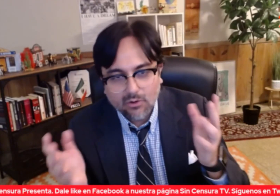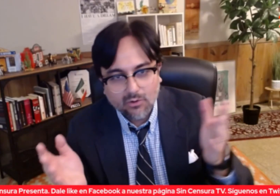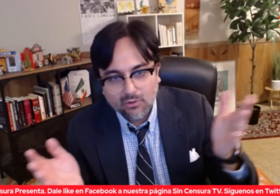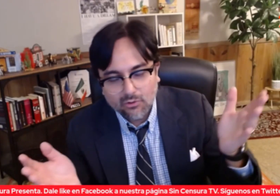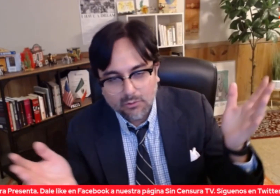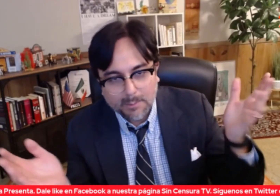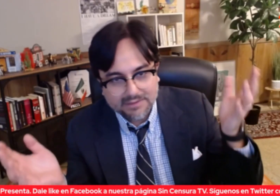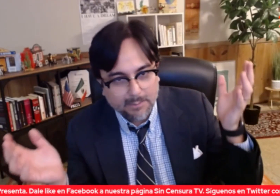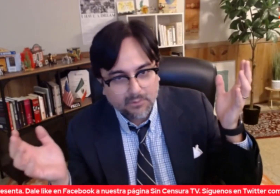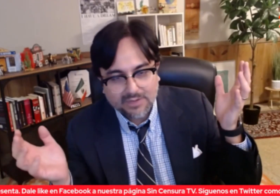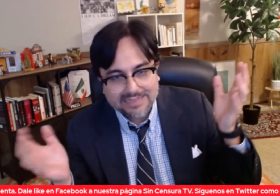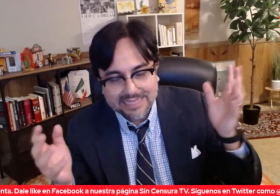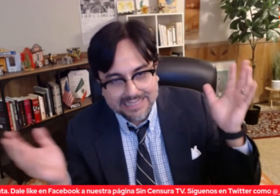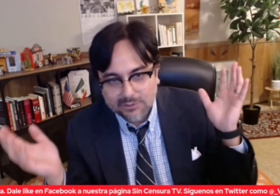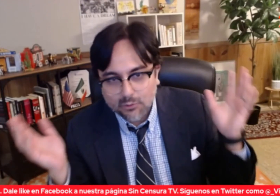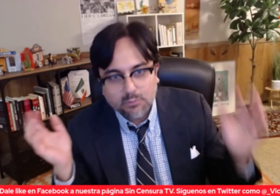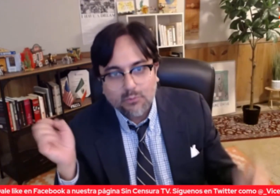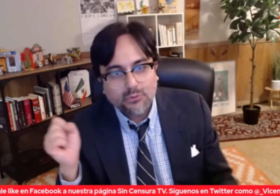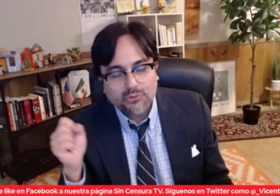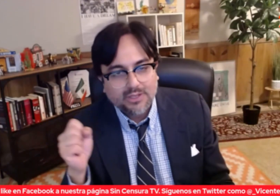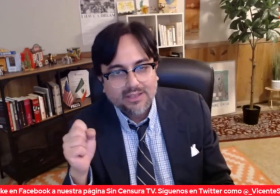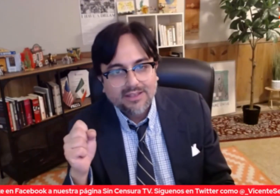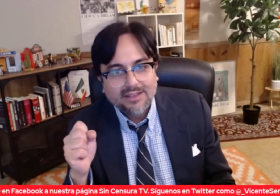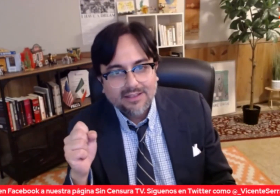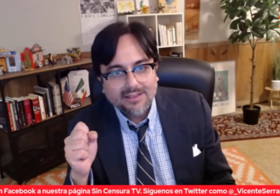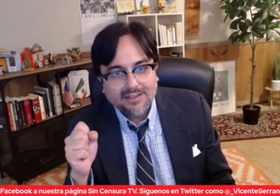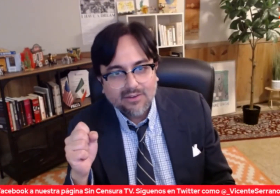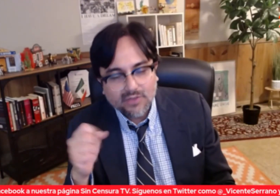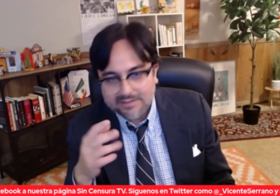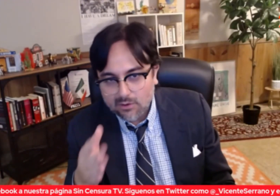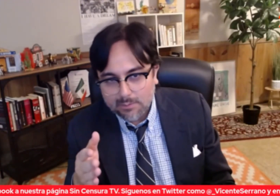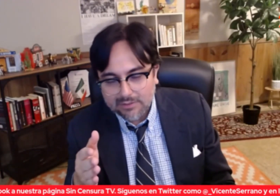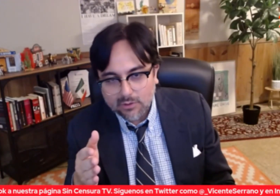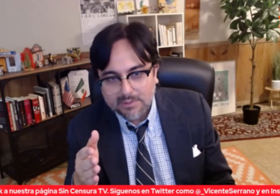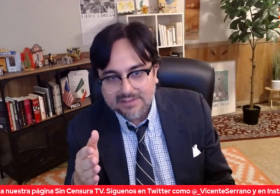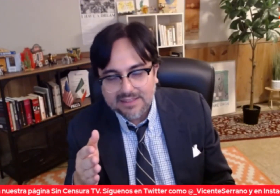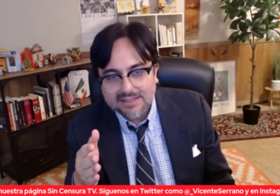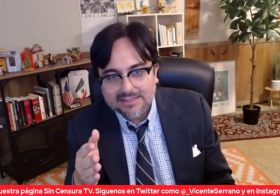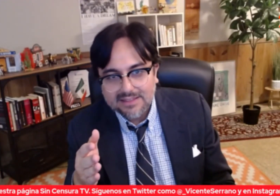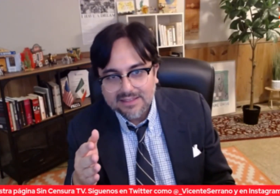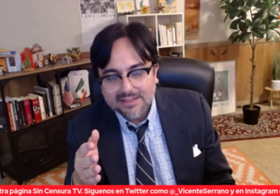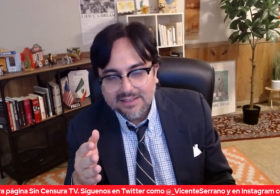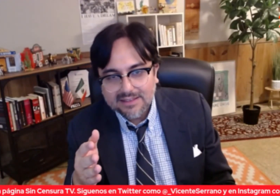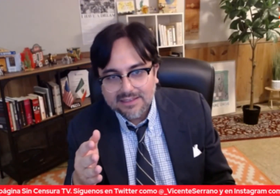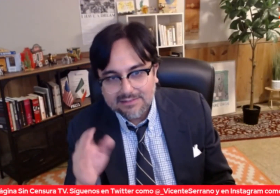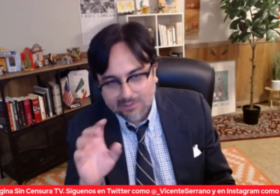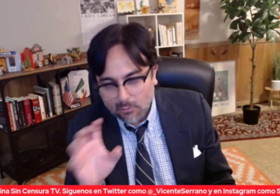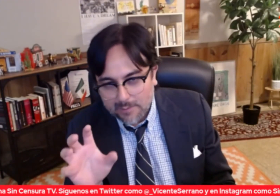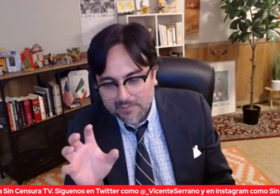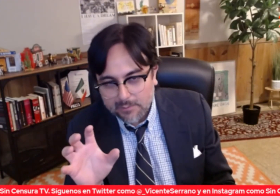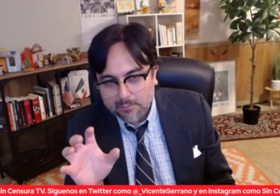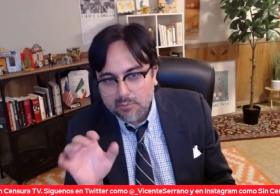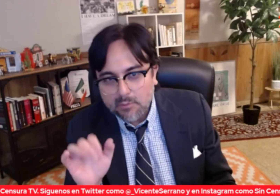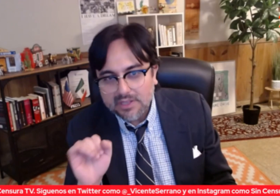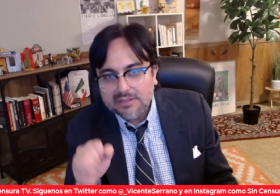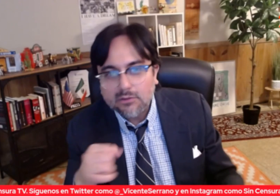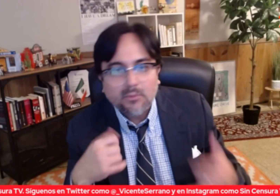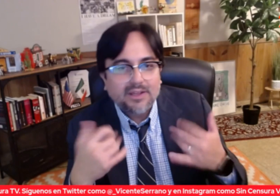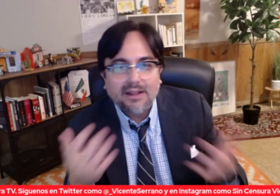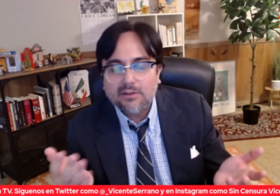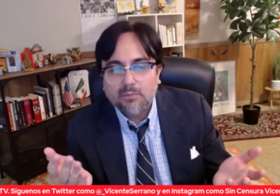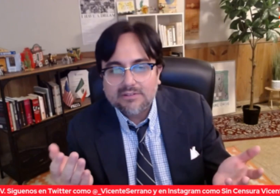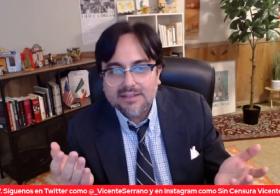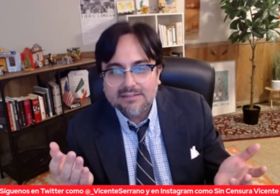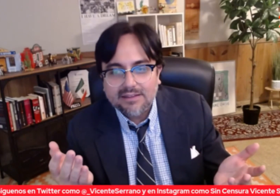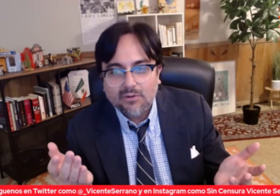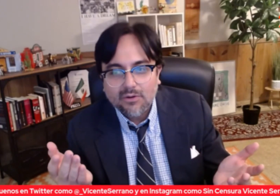que no lo sobrepasaba por 30 y tantos puntos. Hoy así lo planteó el presidente, se lo voy a poner muy poquitito porque